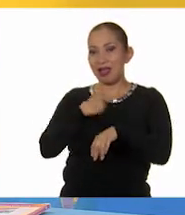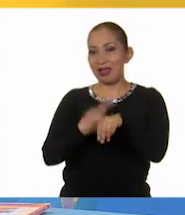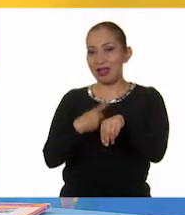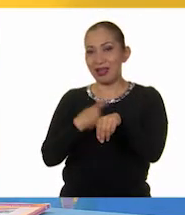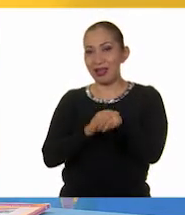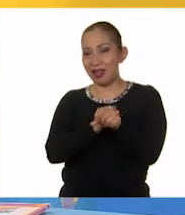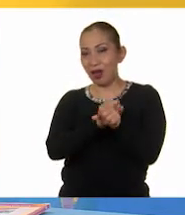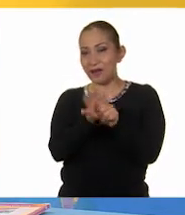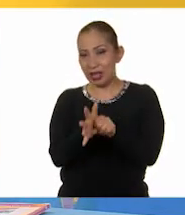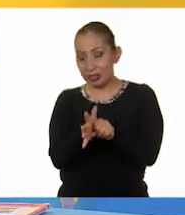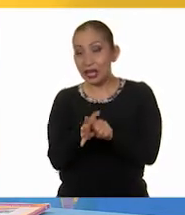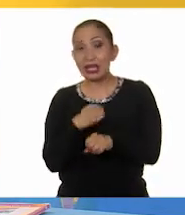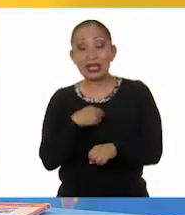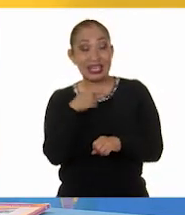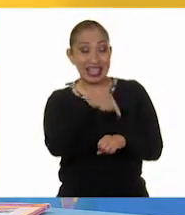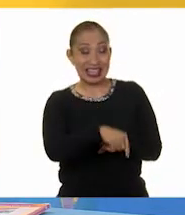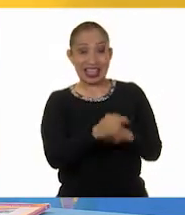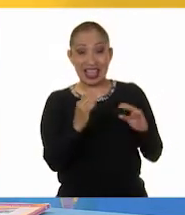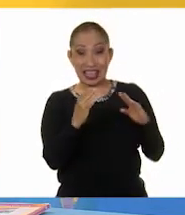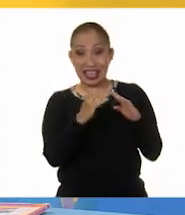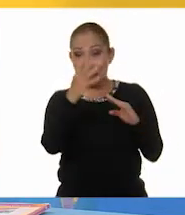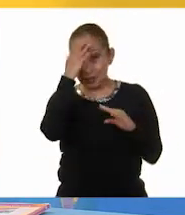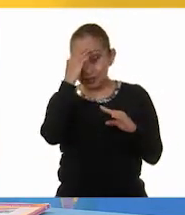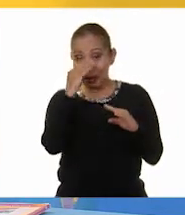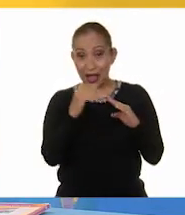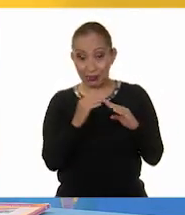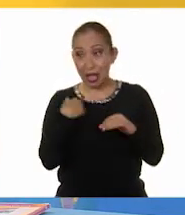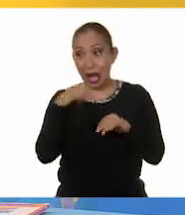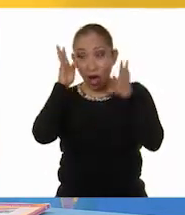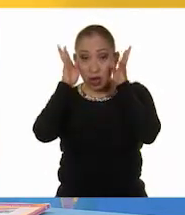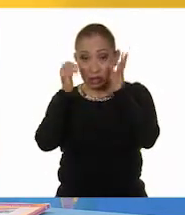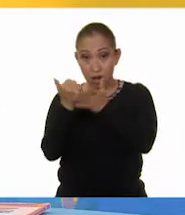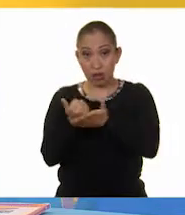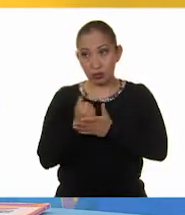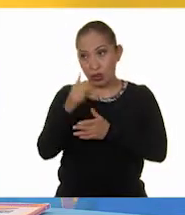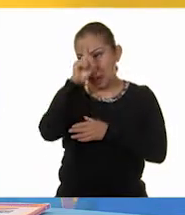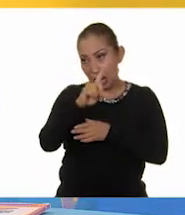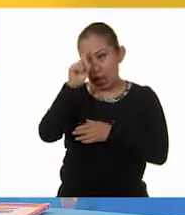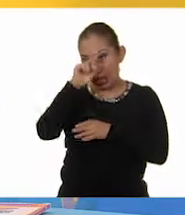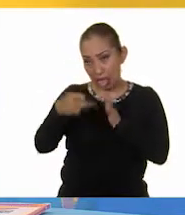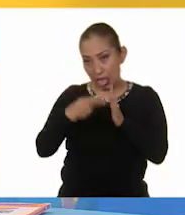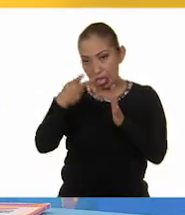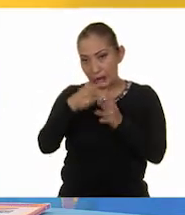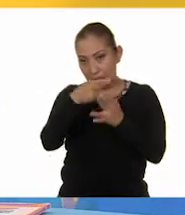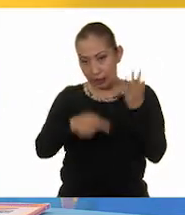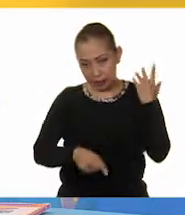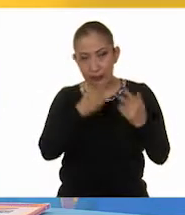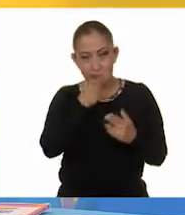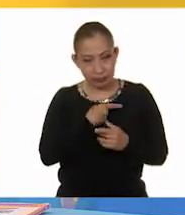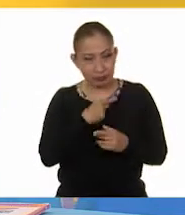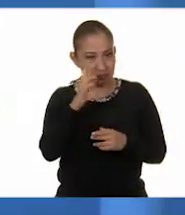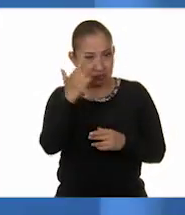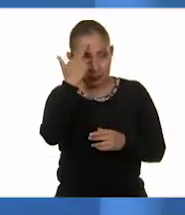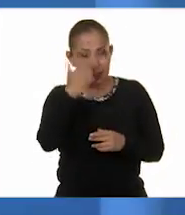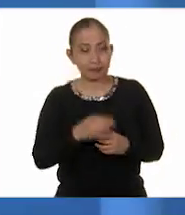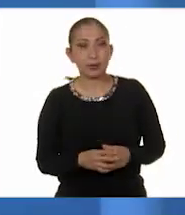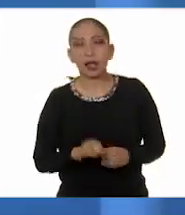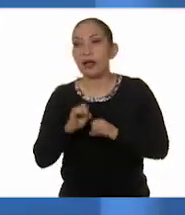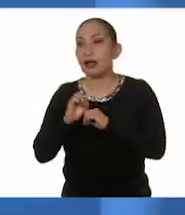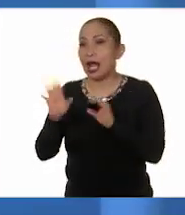Y durante los programas de Aprende en Casa, Ajolisto nos ha ayudado a recordarlas. María, ¿me ayudas a que las recordemos?